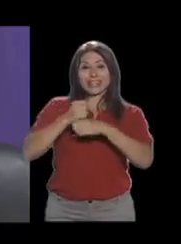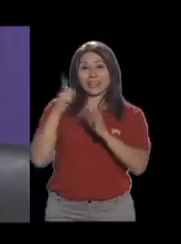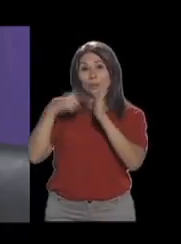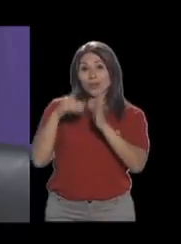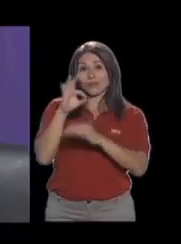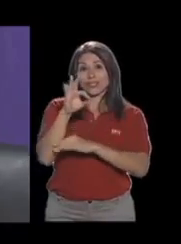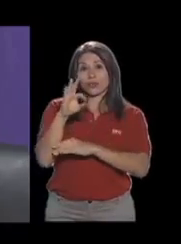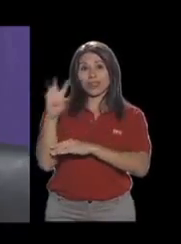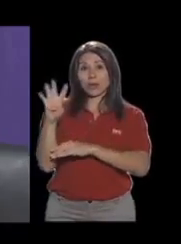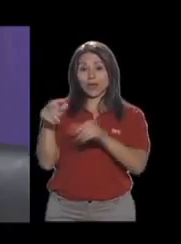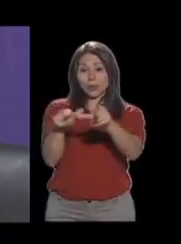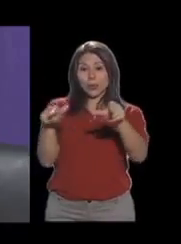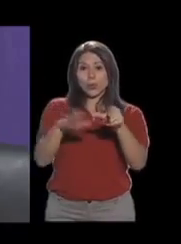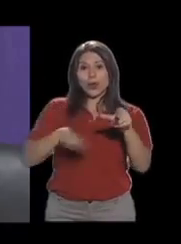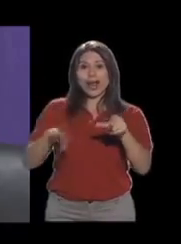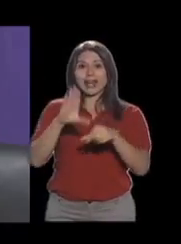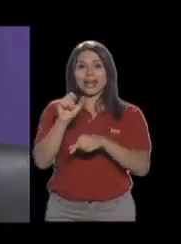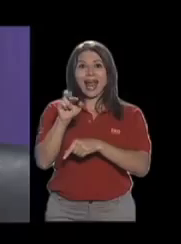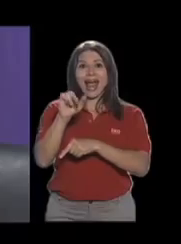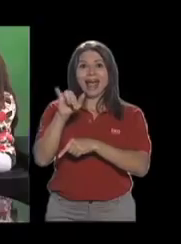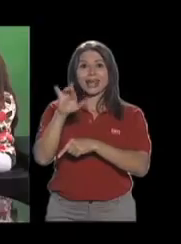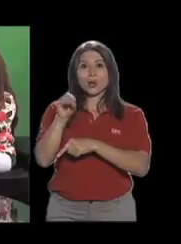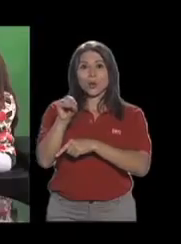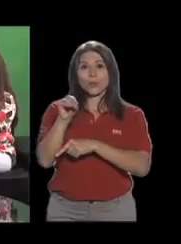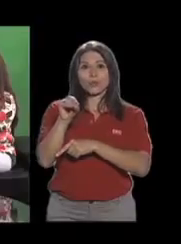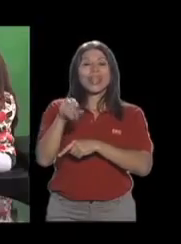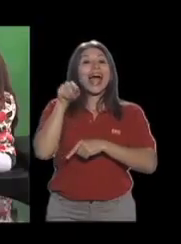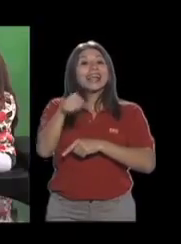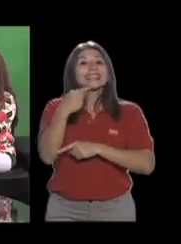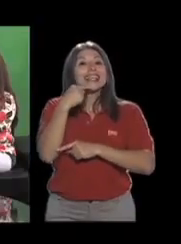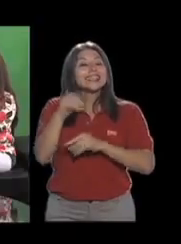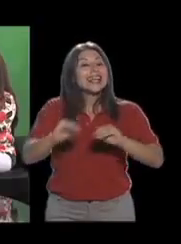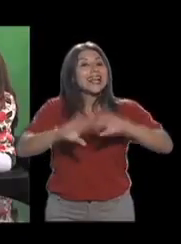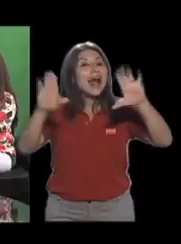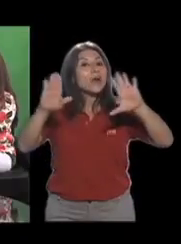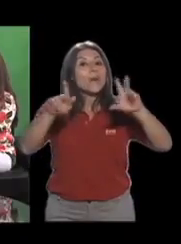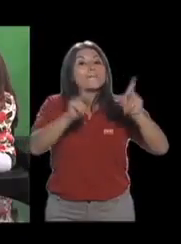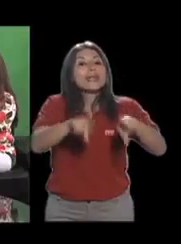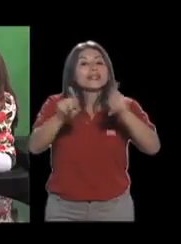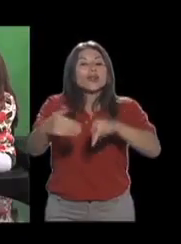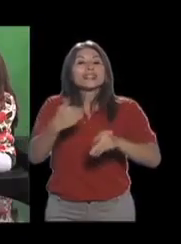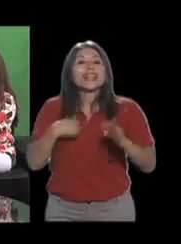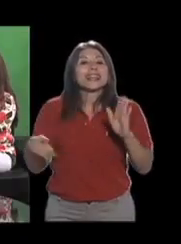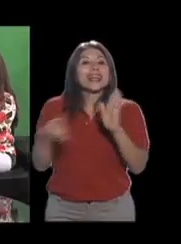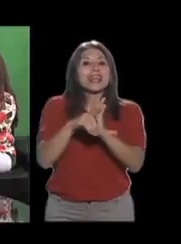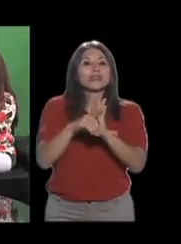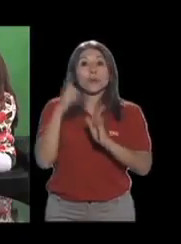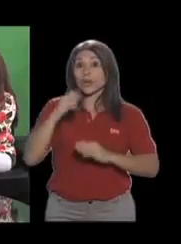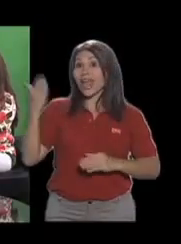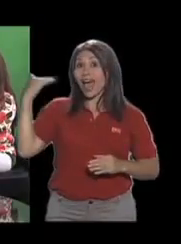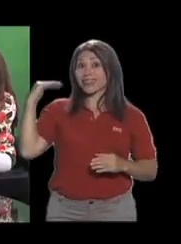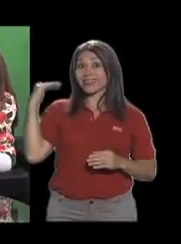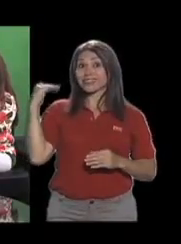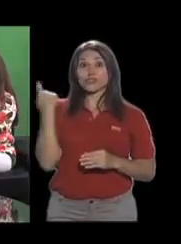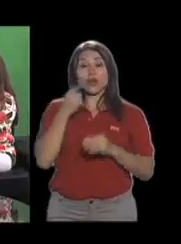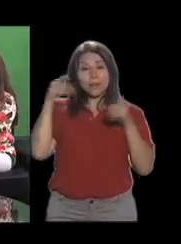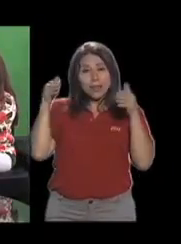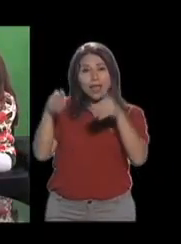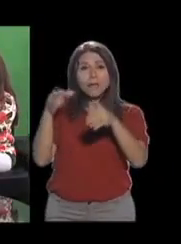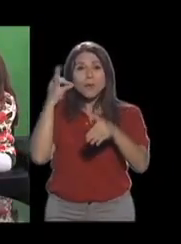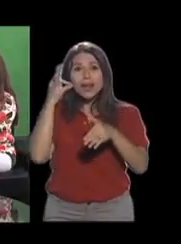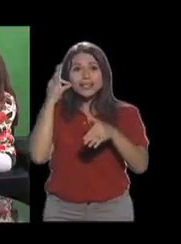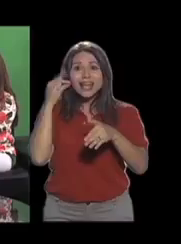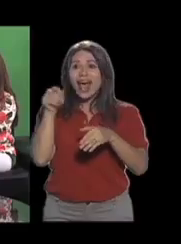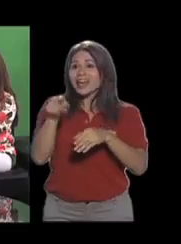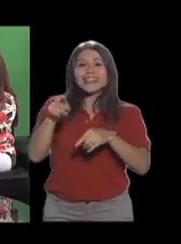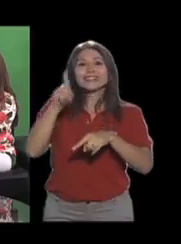se dice claro que las personas tienen derecho, porque antes eran las mujeres, ¿verdad? Entonces a las mujeres no se les dejaba decidir si iban a tener hijos o no iban a tener hijos.